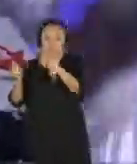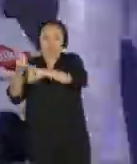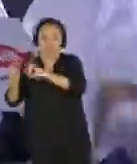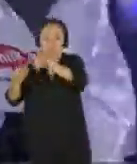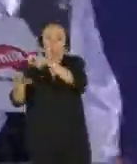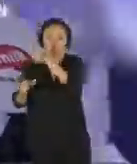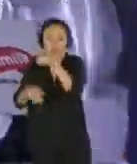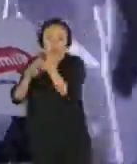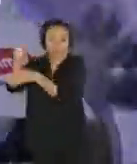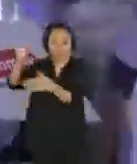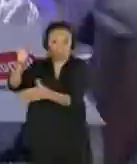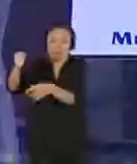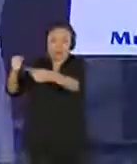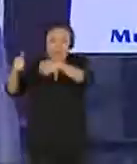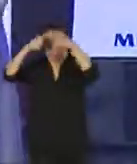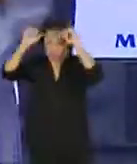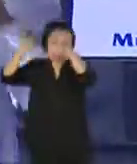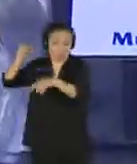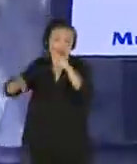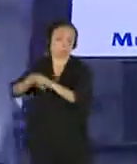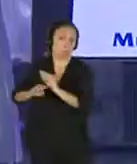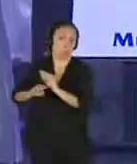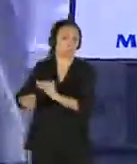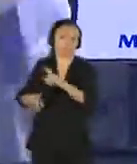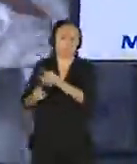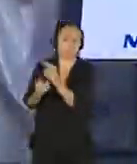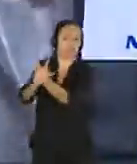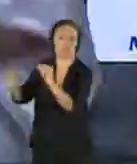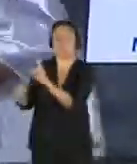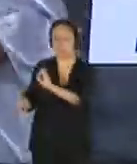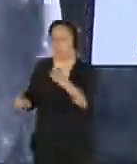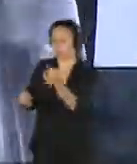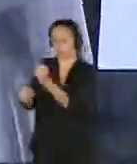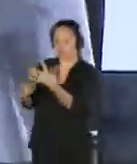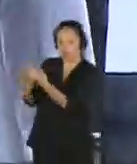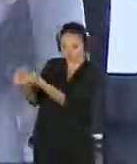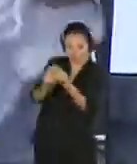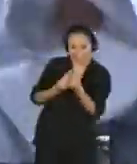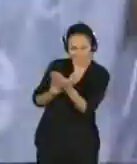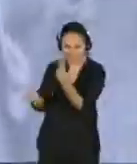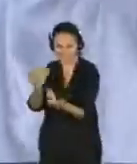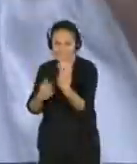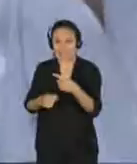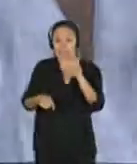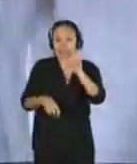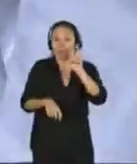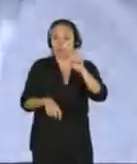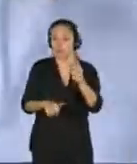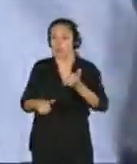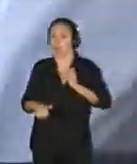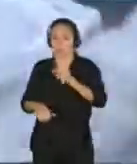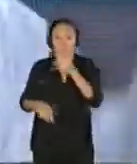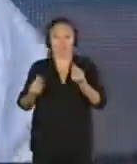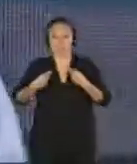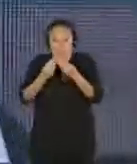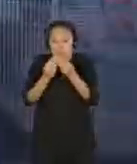que cosa del demonio. No se me escapa ni uno solito, cada uno se viene conmigo. Aproveche cada segundito, que la vida se va en